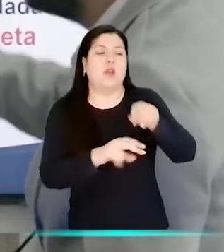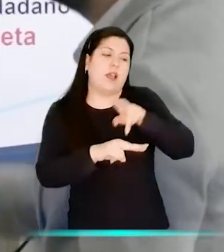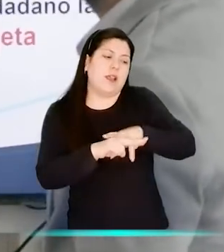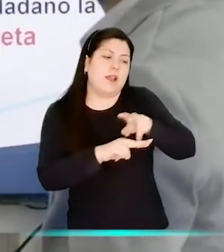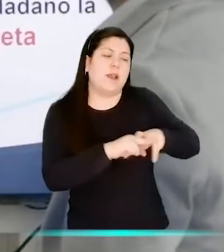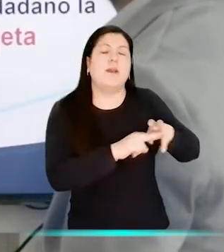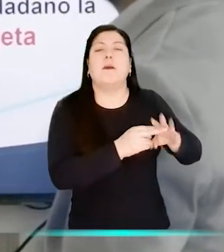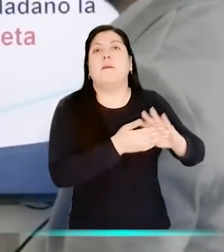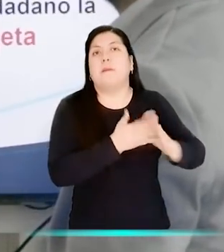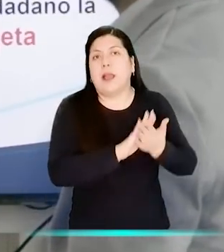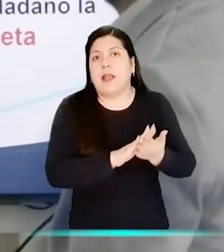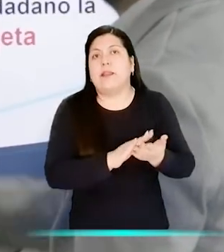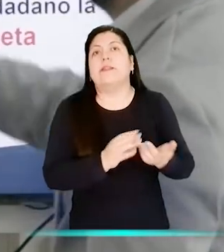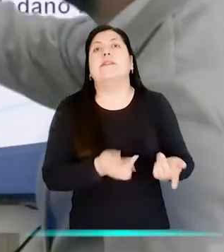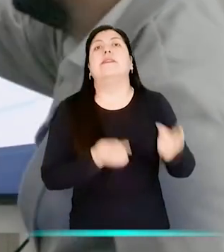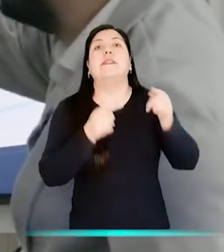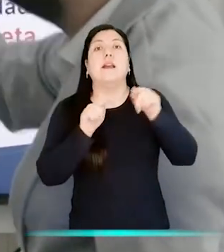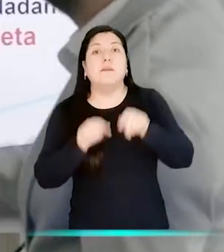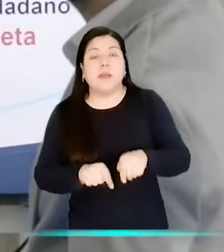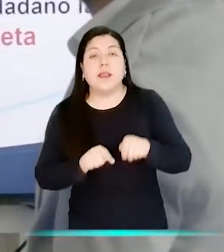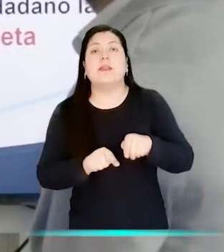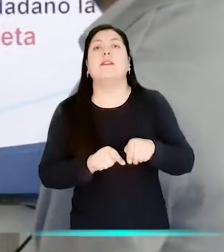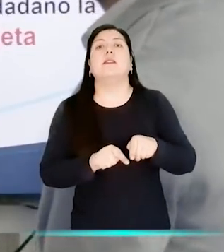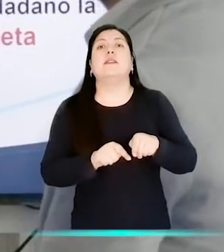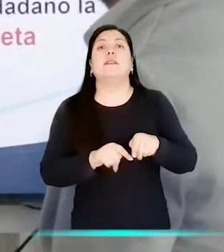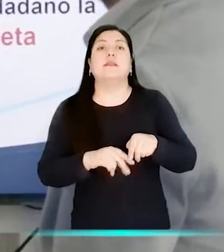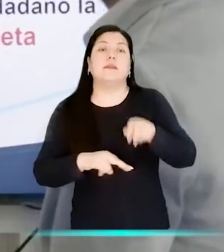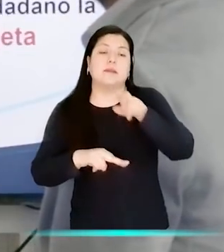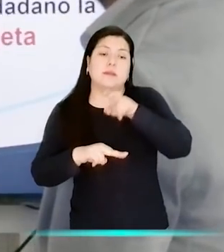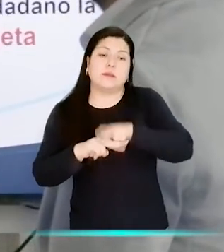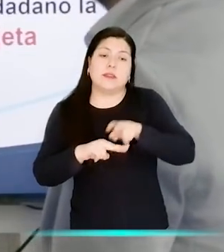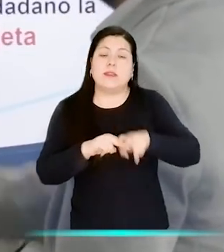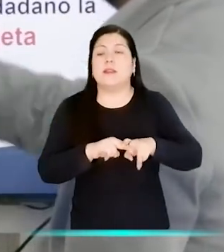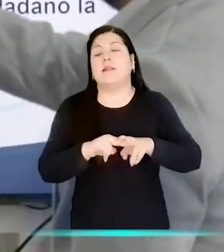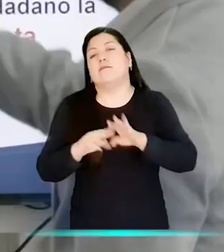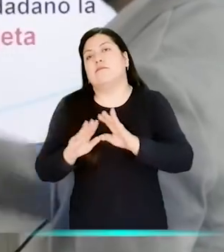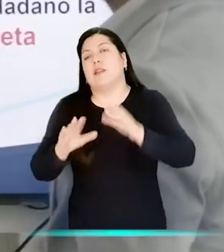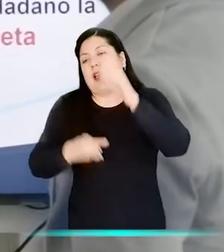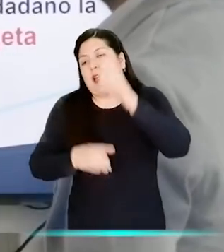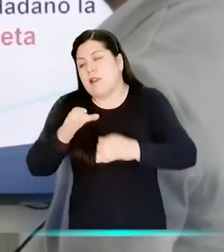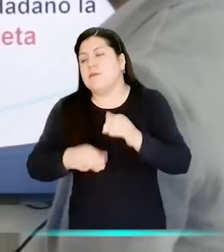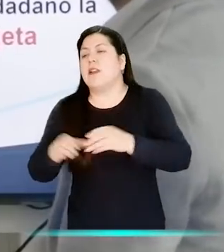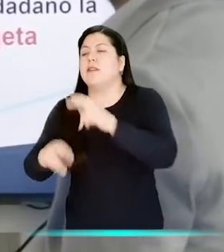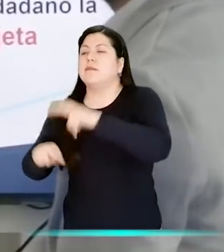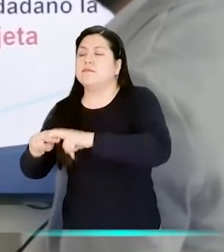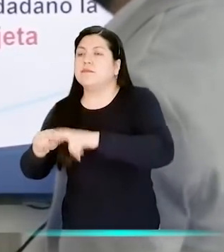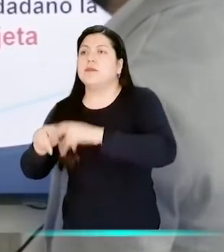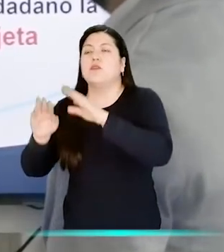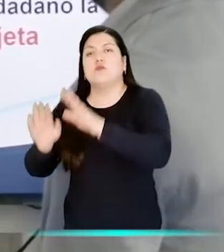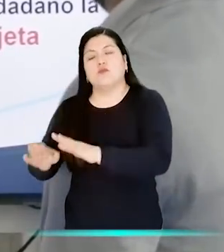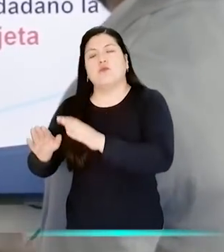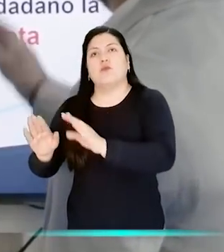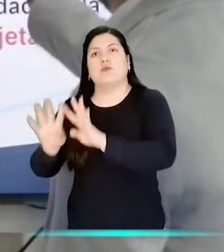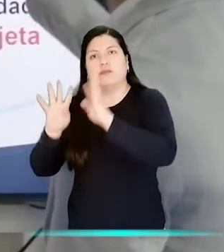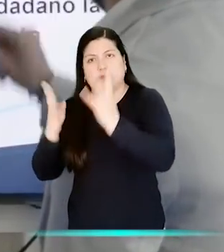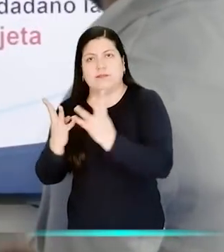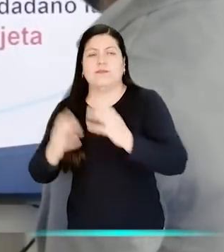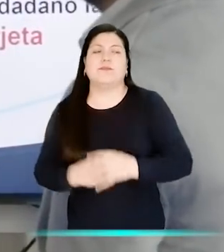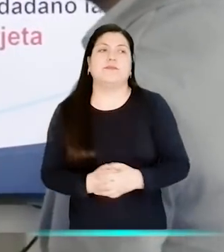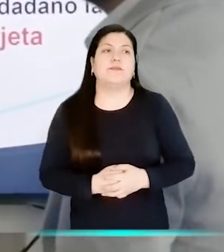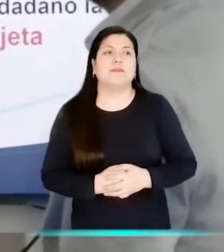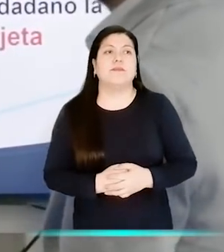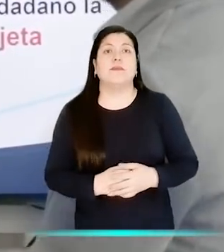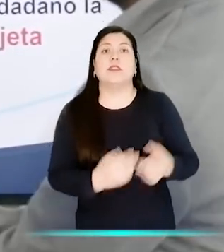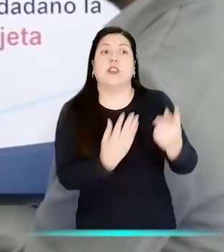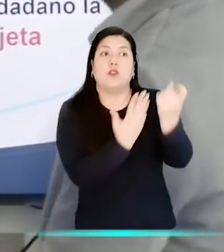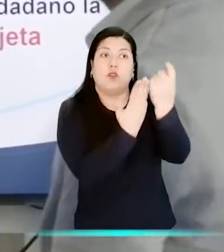votar por la circunscripción transitoria especial de paz y también por la circunscripción, bien sea Senado o bien sea Cámara de Representantes. Y